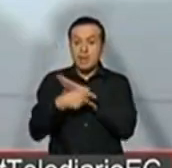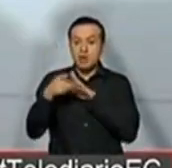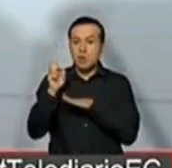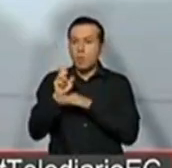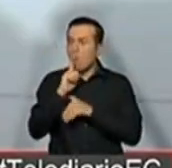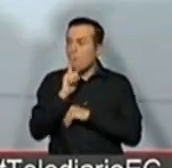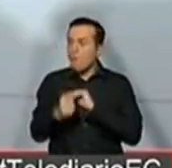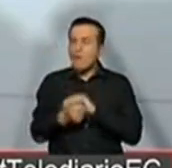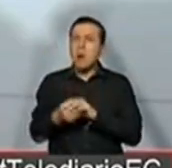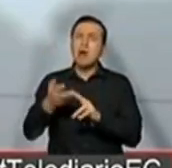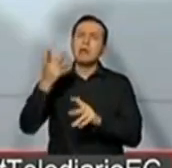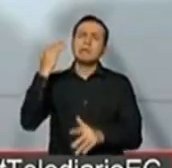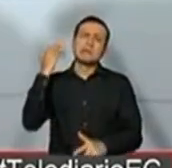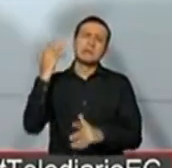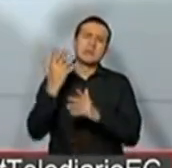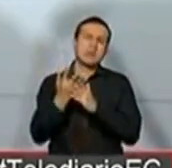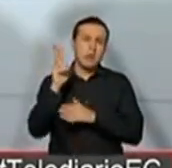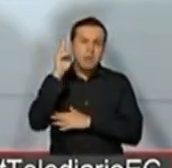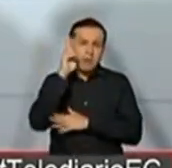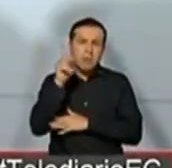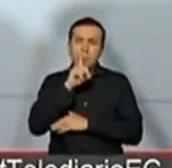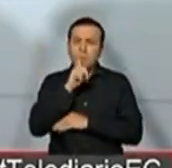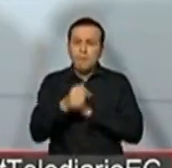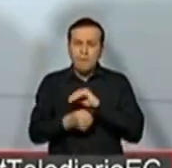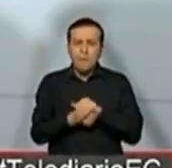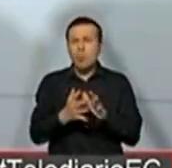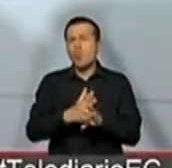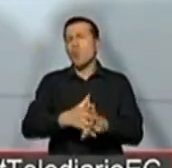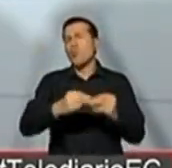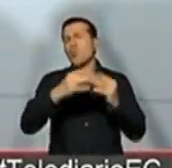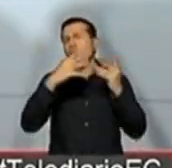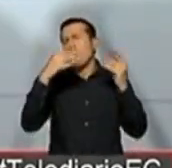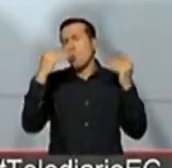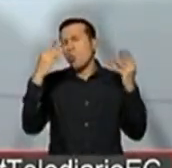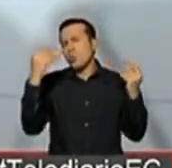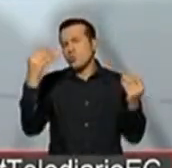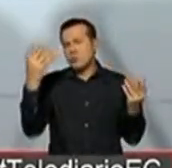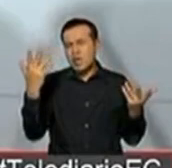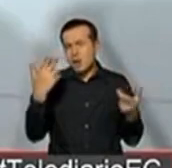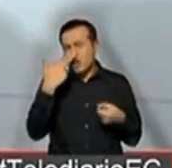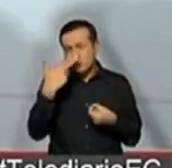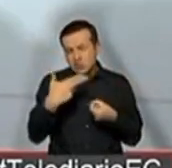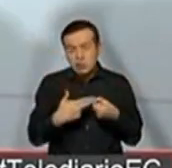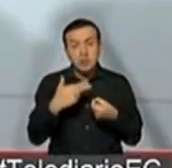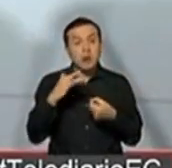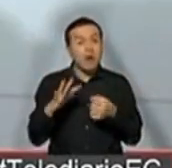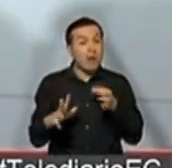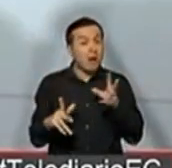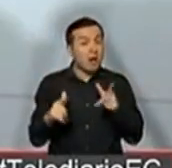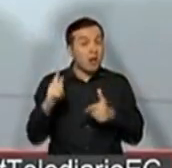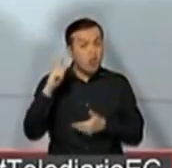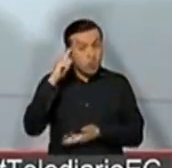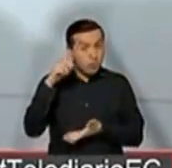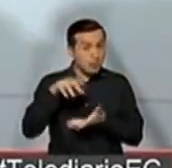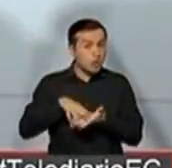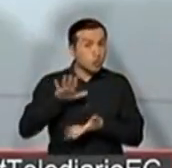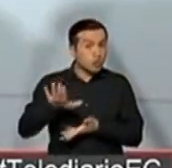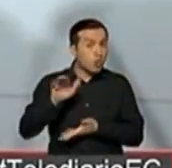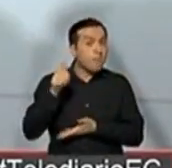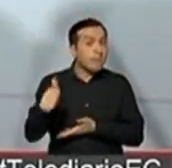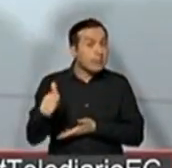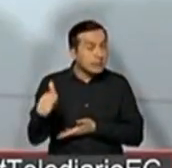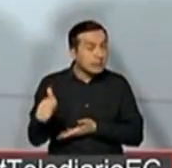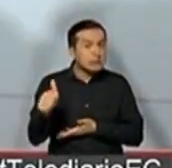permite desde hace muchos años que se lleven inmensas cantidades. Así es que es la corrupción del Estado la que